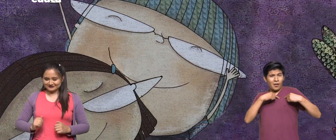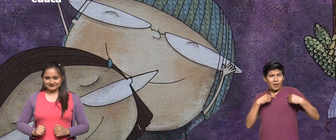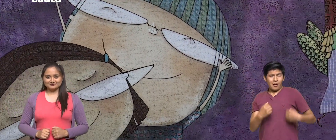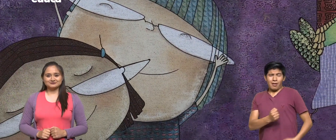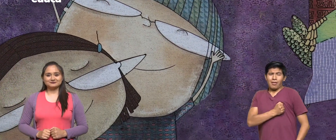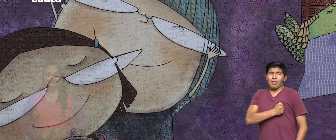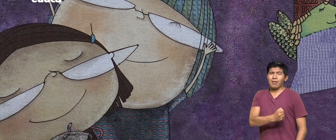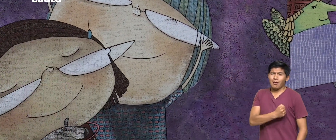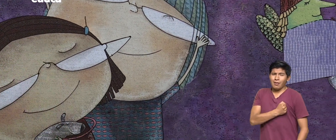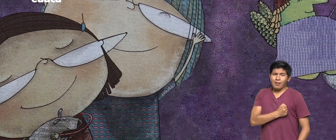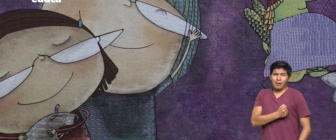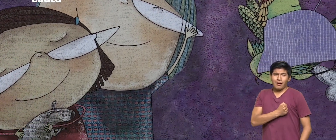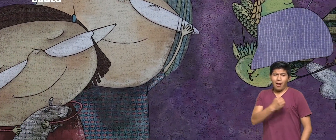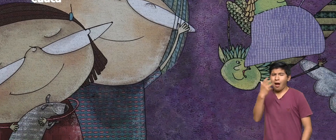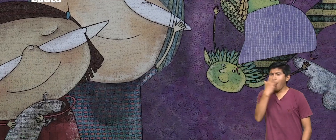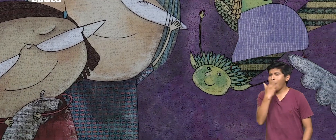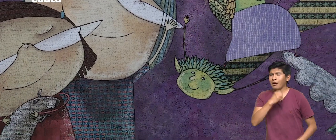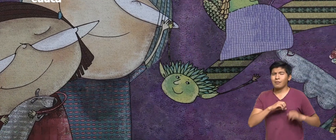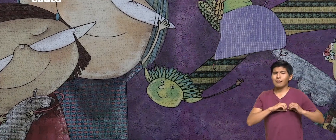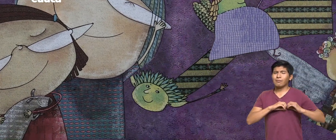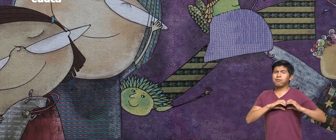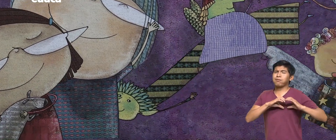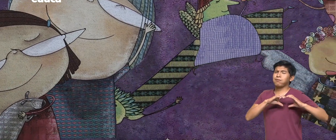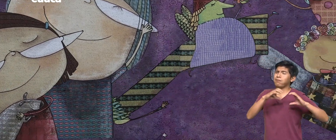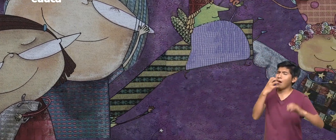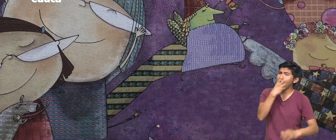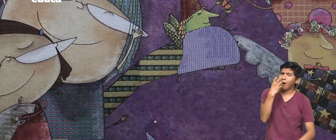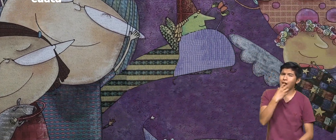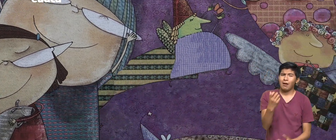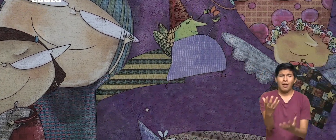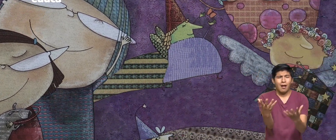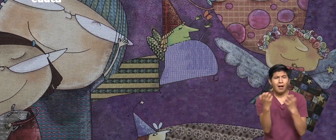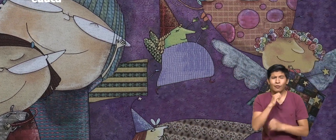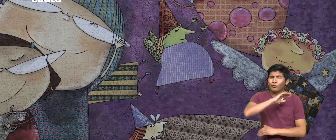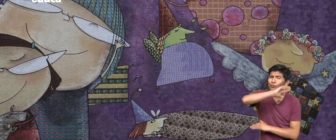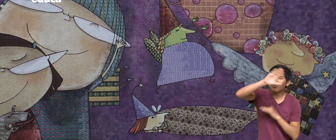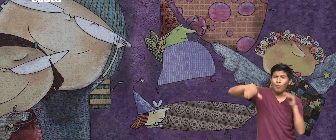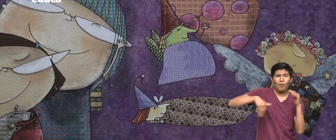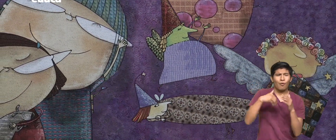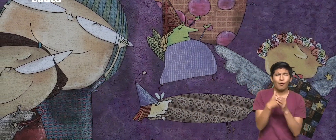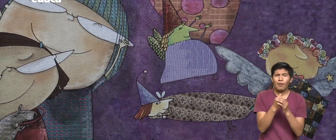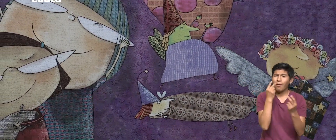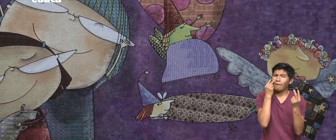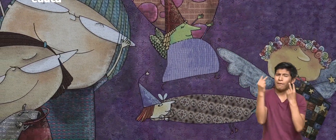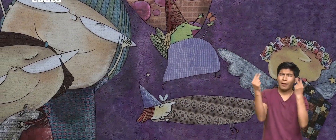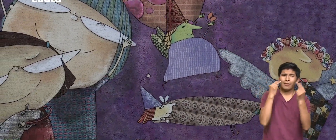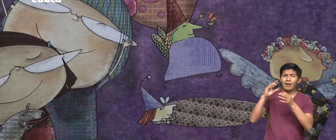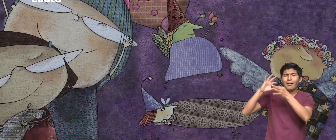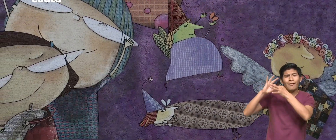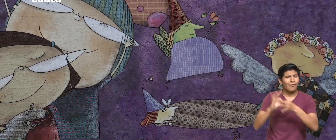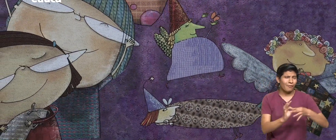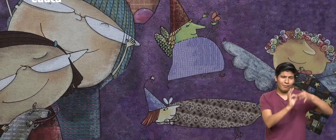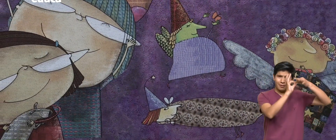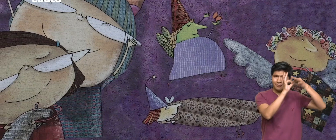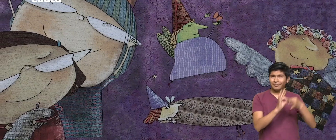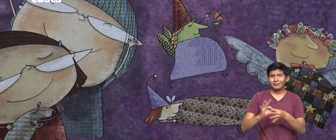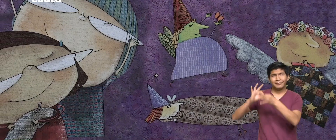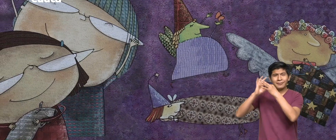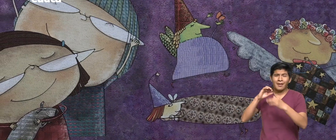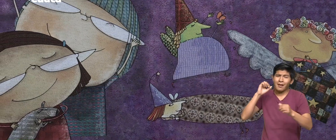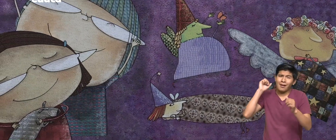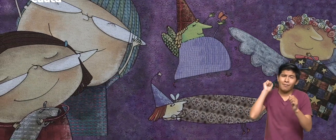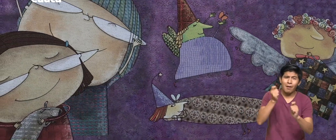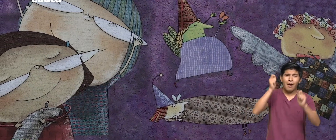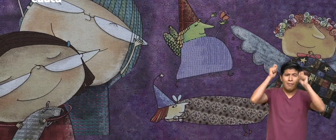Se les pone calientito el corazón y les dan unas ganas enormes de querer a todo el mundo, de